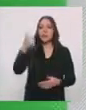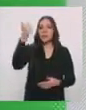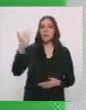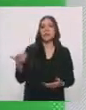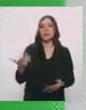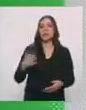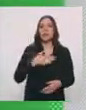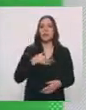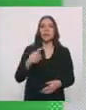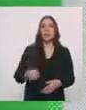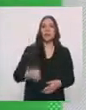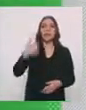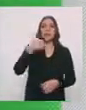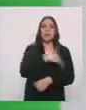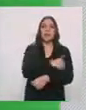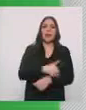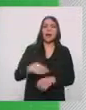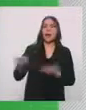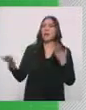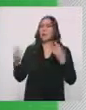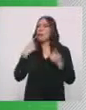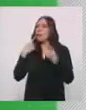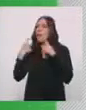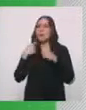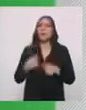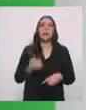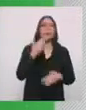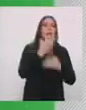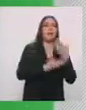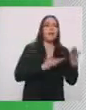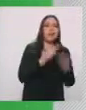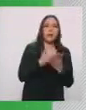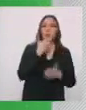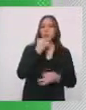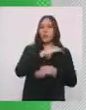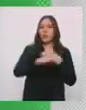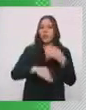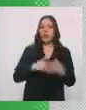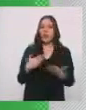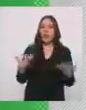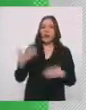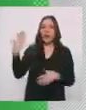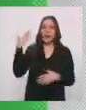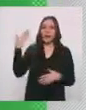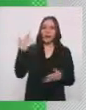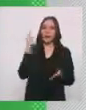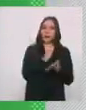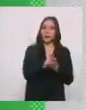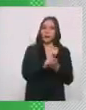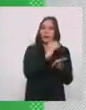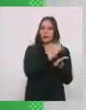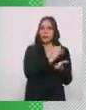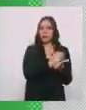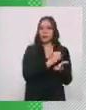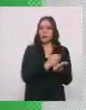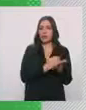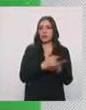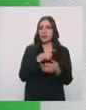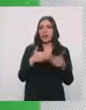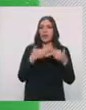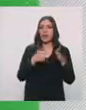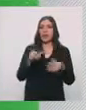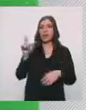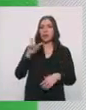primera mediación con mi familia, mi primer perdón, mi primer disculpa, todo lo que haya logrado antes, y lo vamos a anotar en la hoja que se llama Abrir cuando